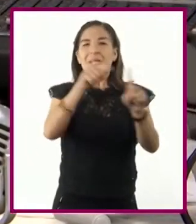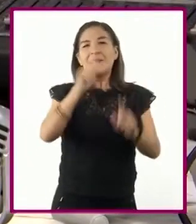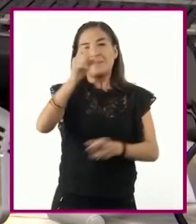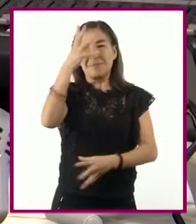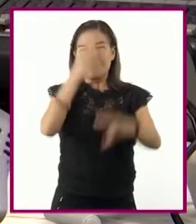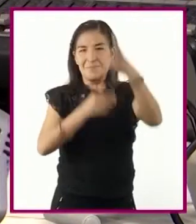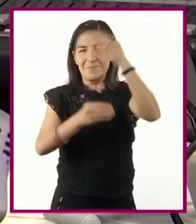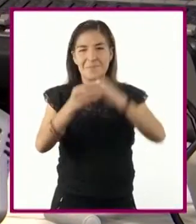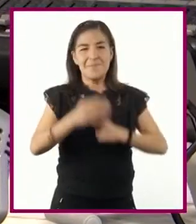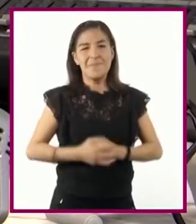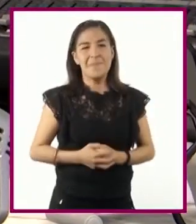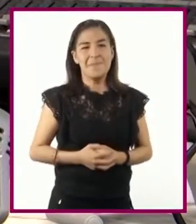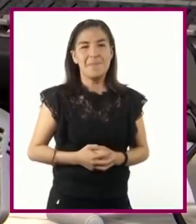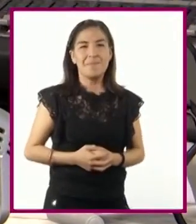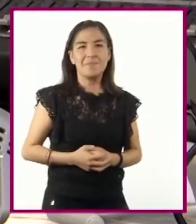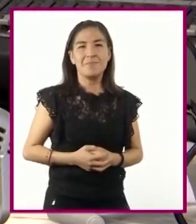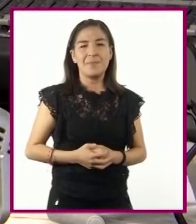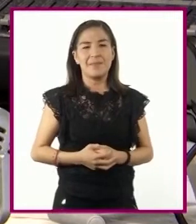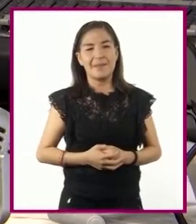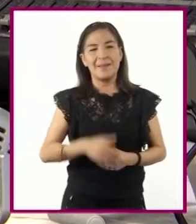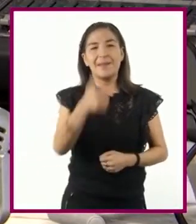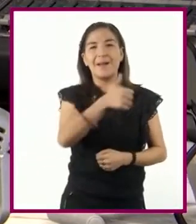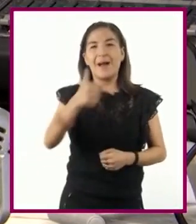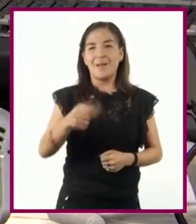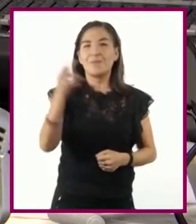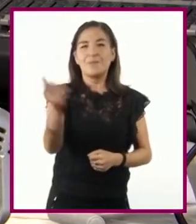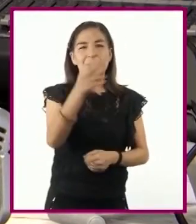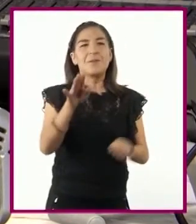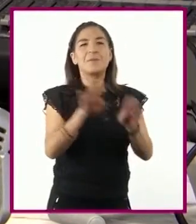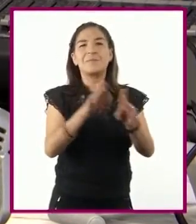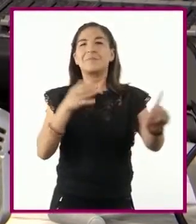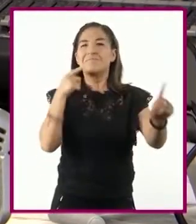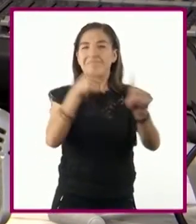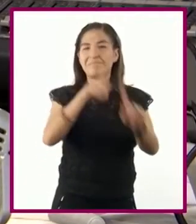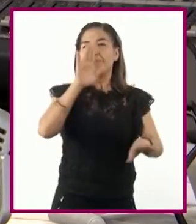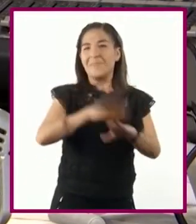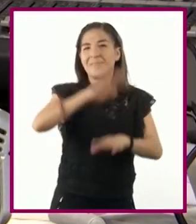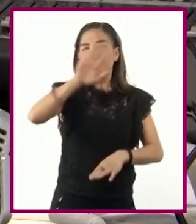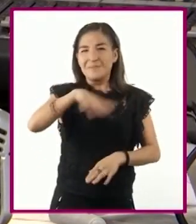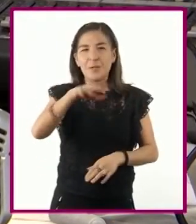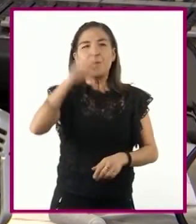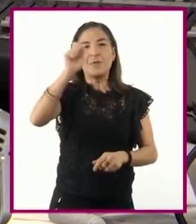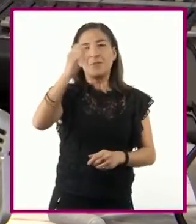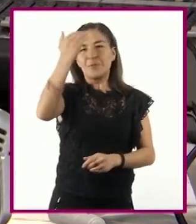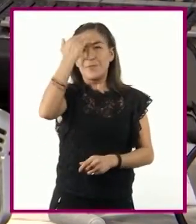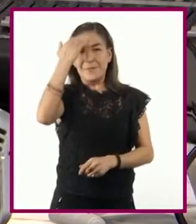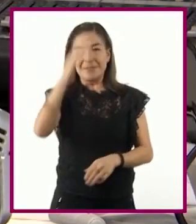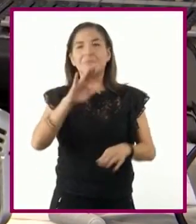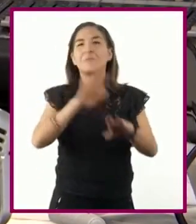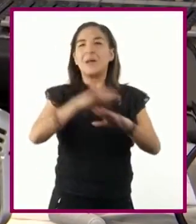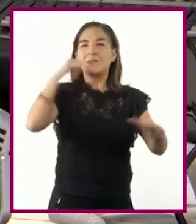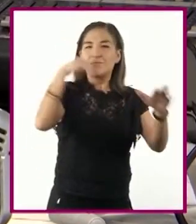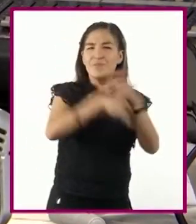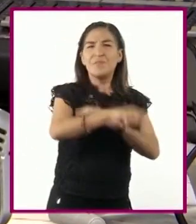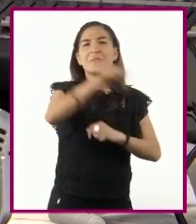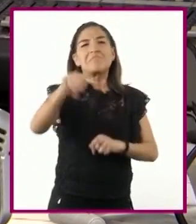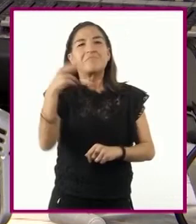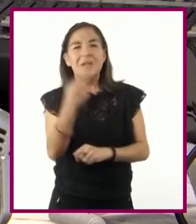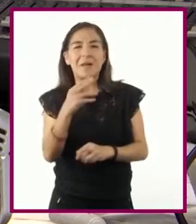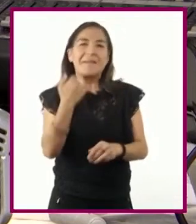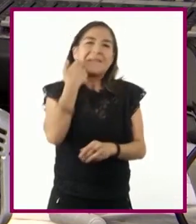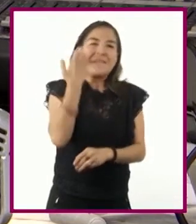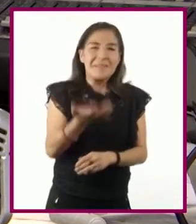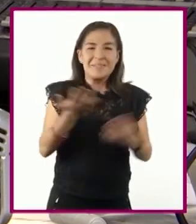de aprender. Cada uno de ustedes puede profundizar sus conocimientos, tanto como necesite o